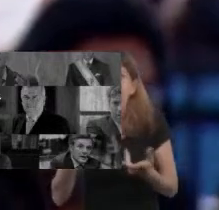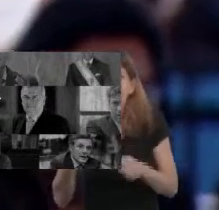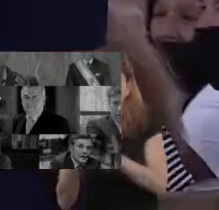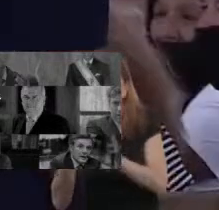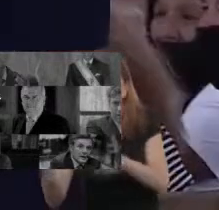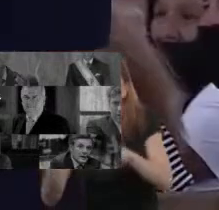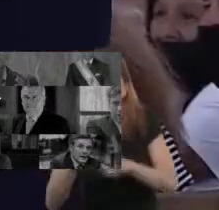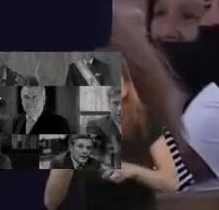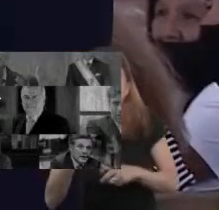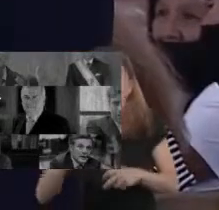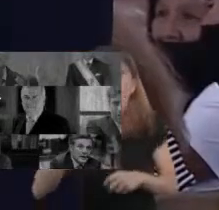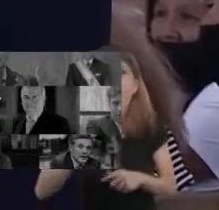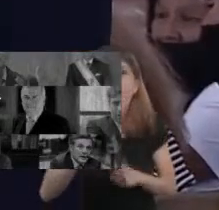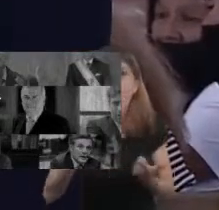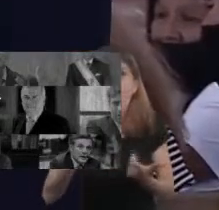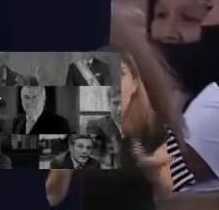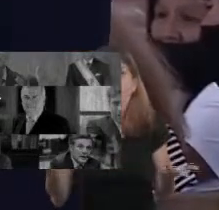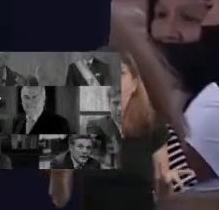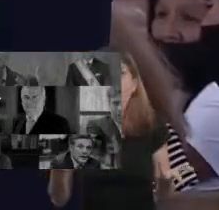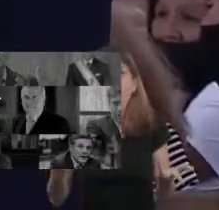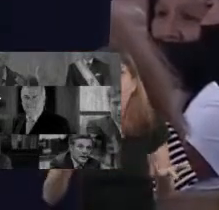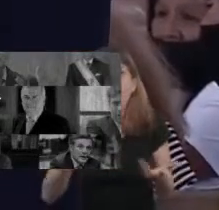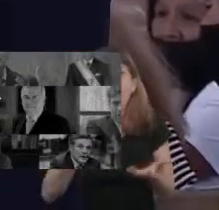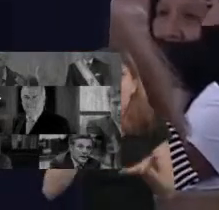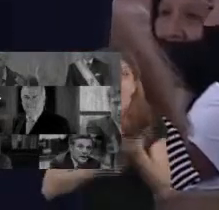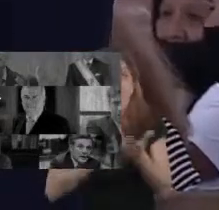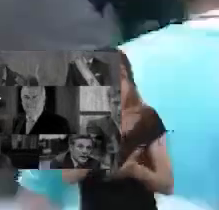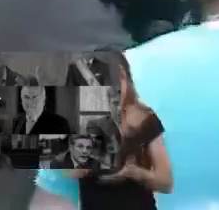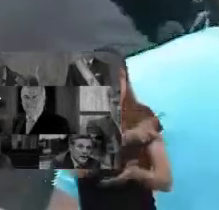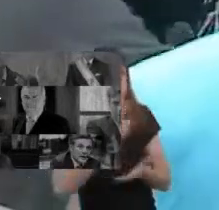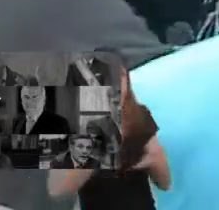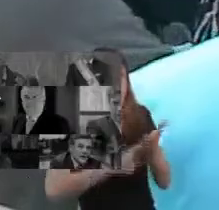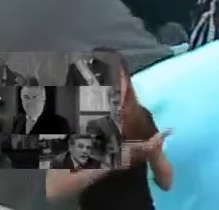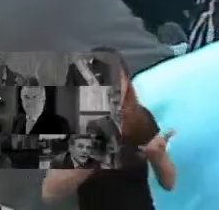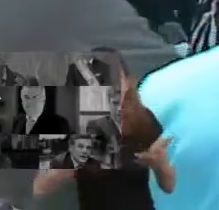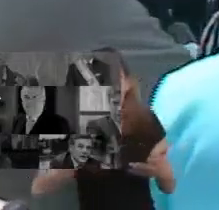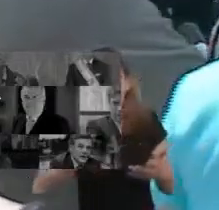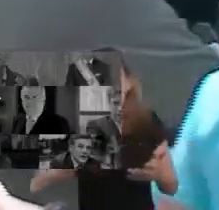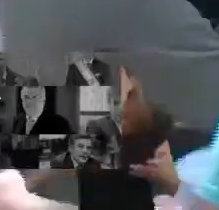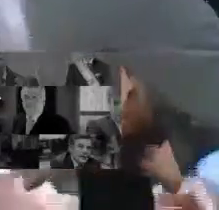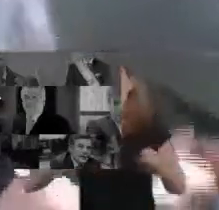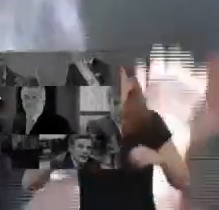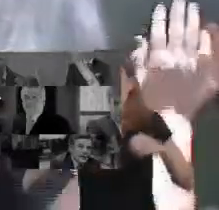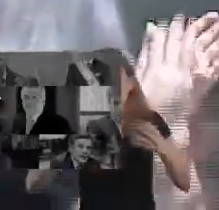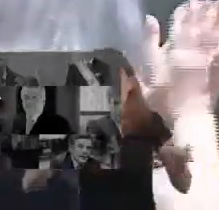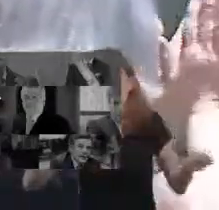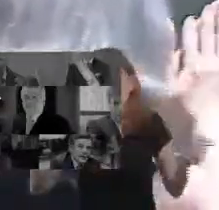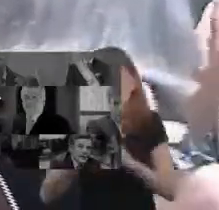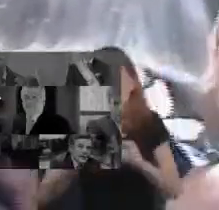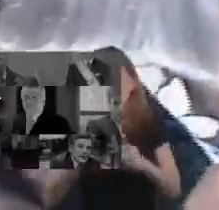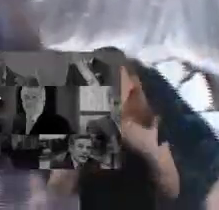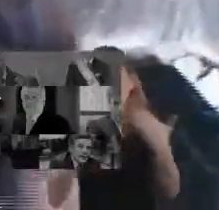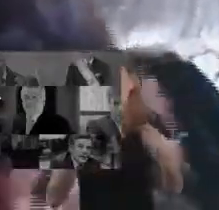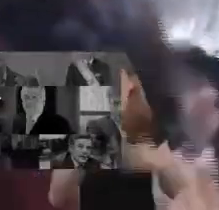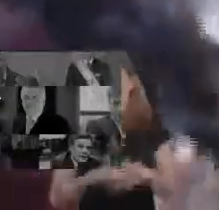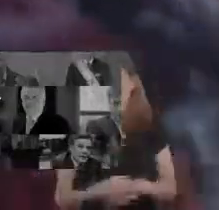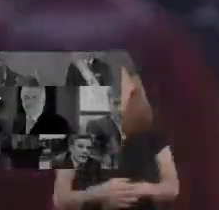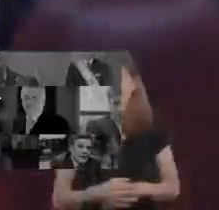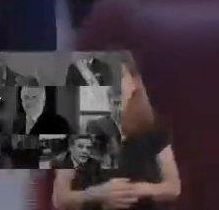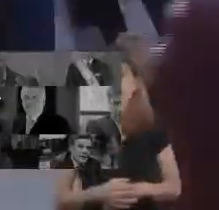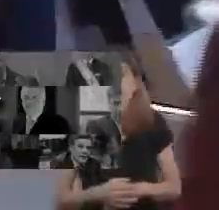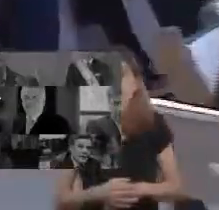no tenía obra social. Así que la decisión suya, la verdad que me cambió la vida. Gracias, Roberto.